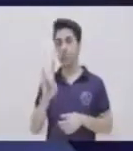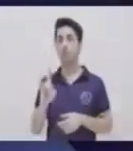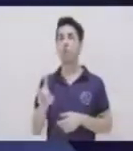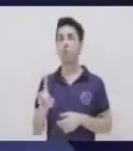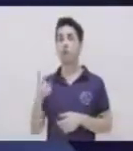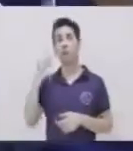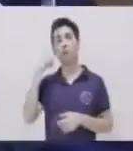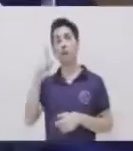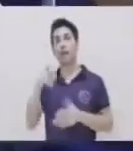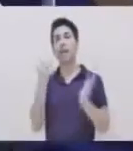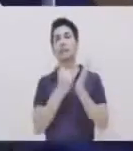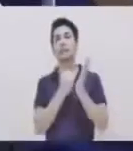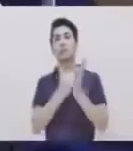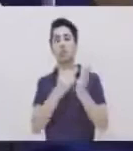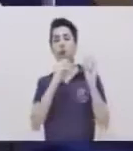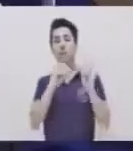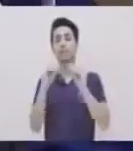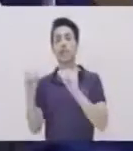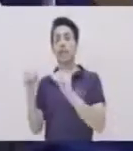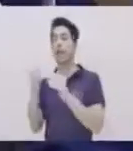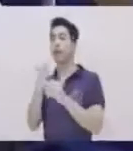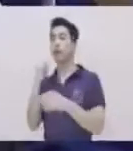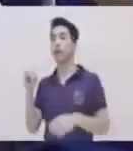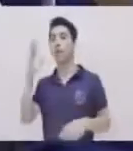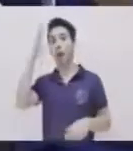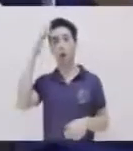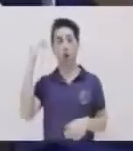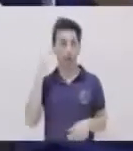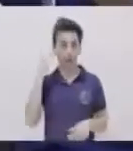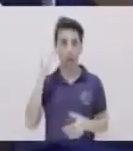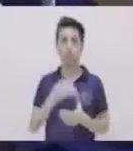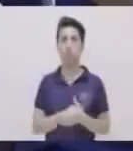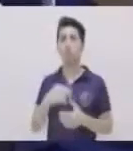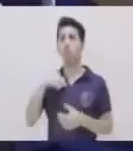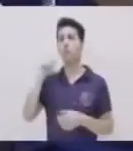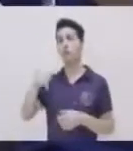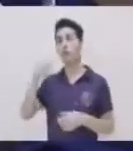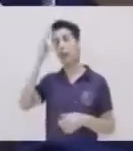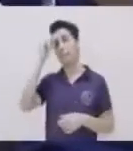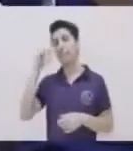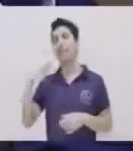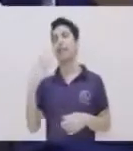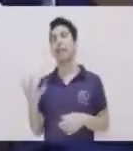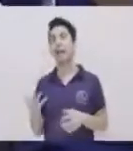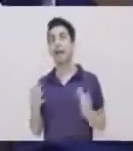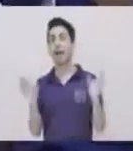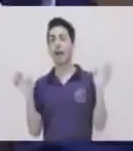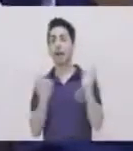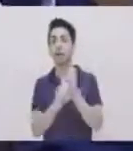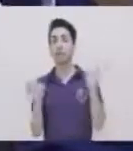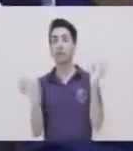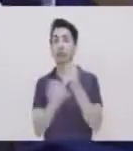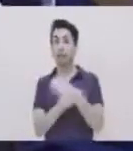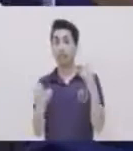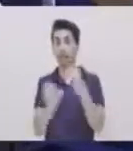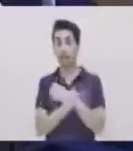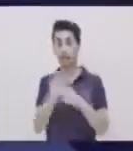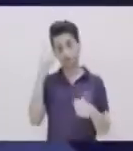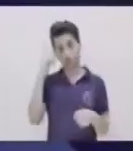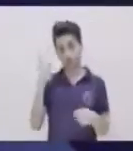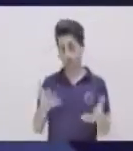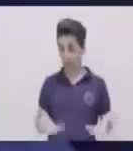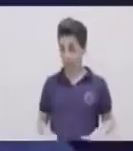Instituto Rey Sejong para la enseñanza de idioma coreano. El día de hoy aprenderemos unas